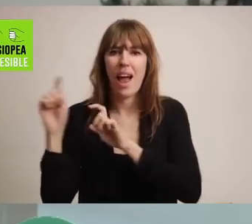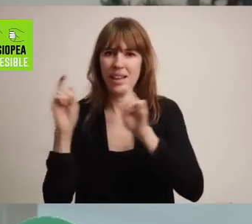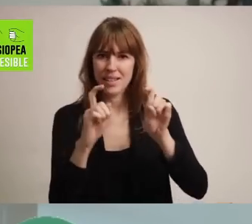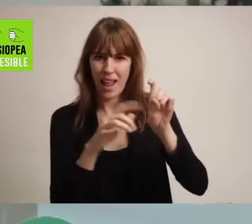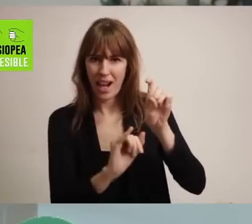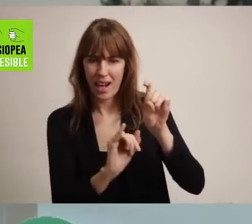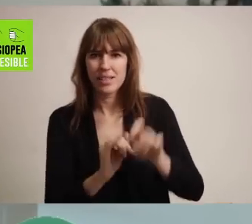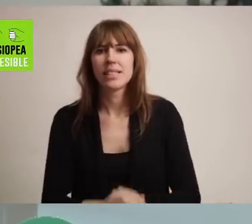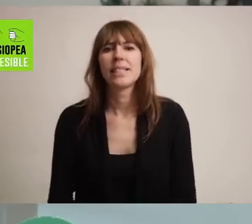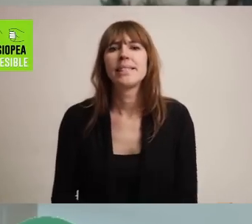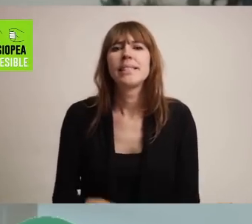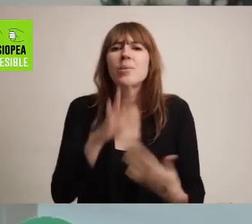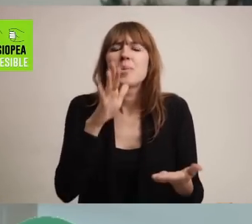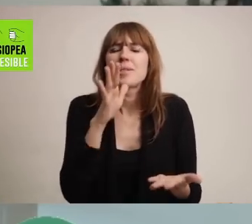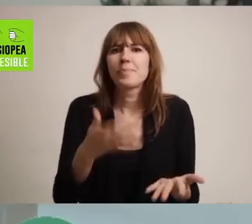Porque bueno,